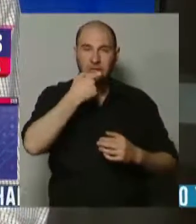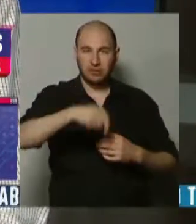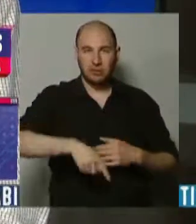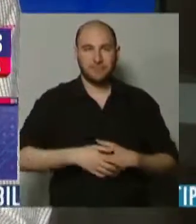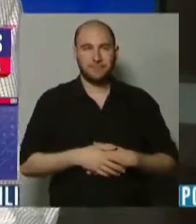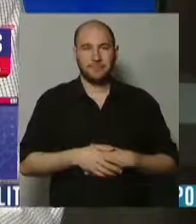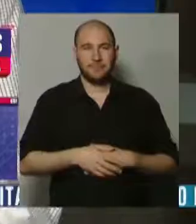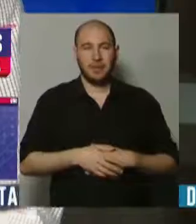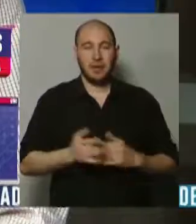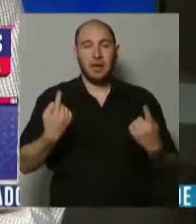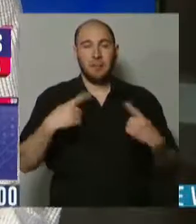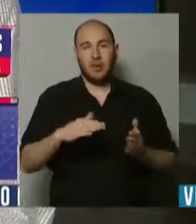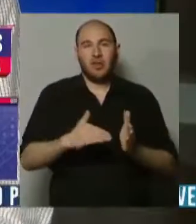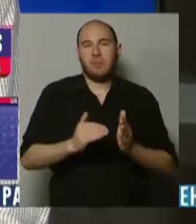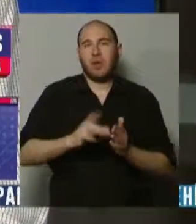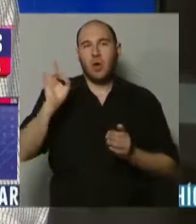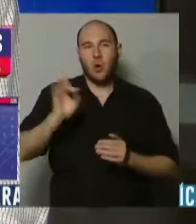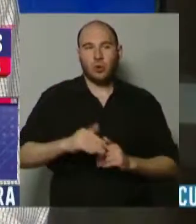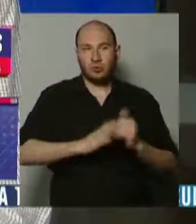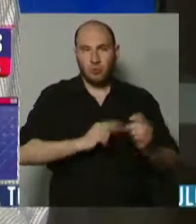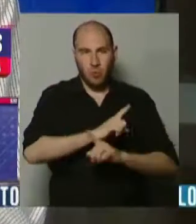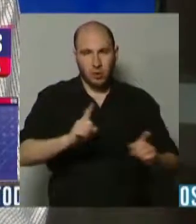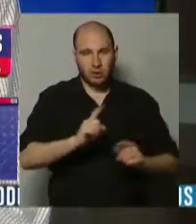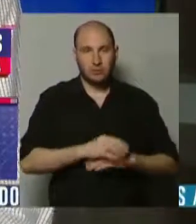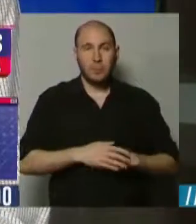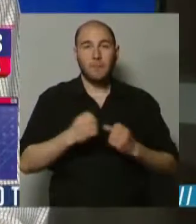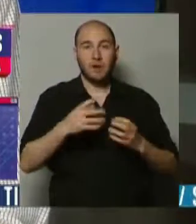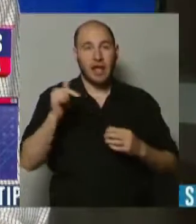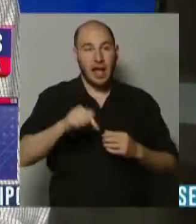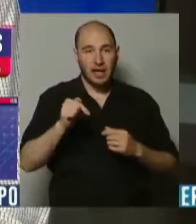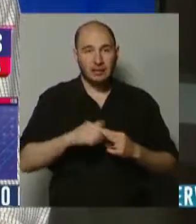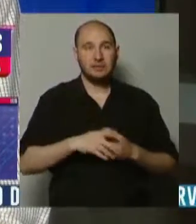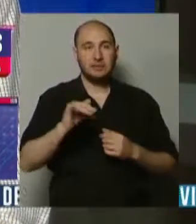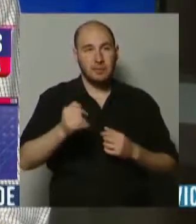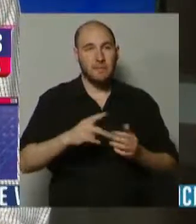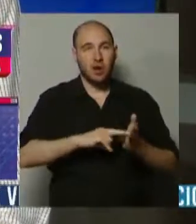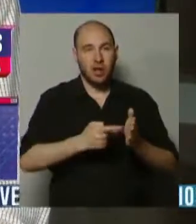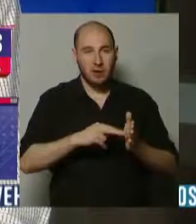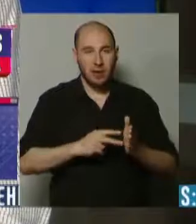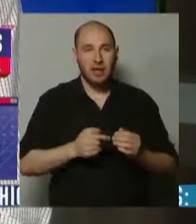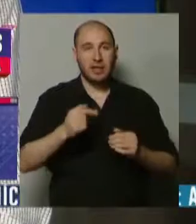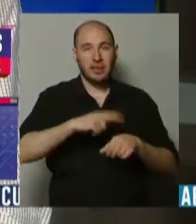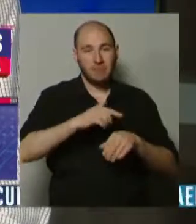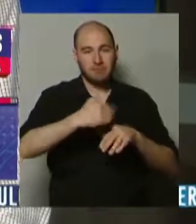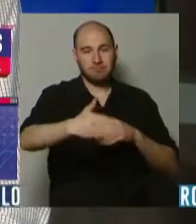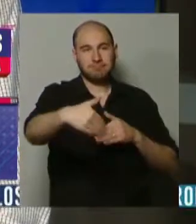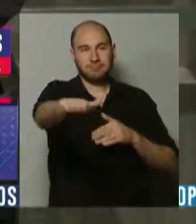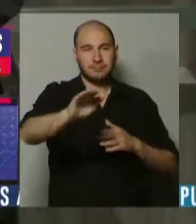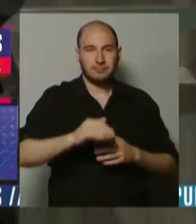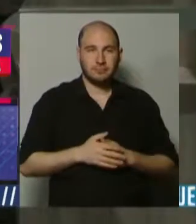provincia de Mendoza, pero que no dependa exclusivamente de la obra pública, porque ahí sí que nos encontraríamos en un problema a mediano y a largo